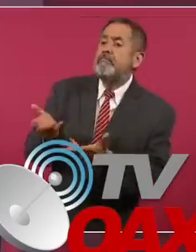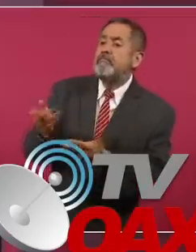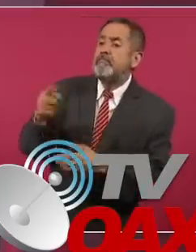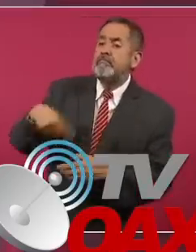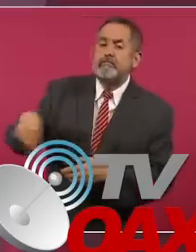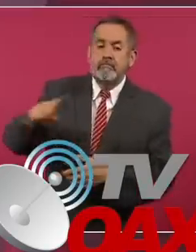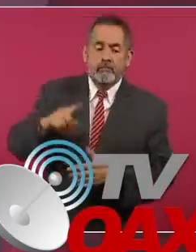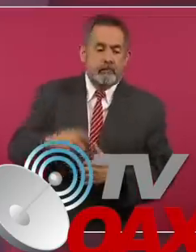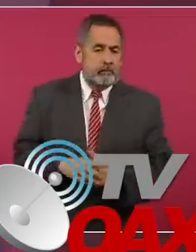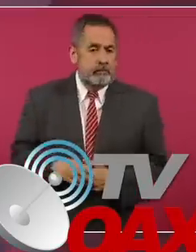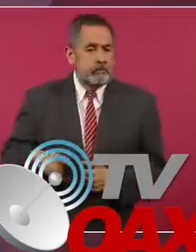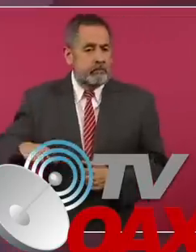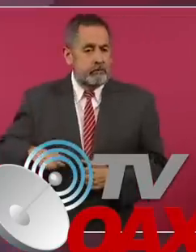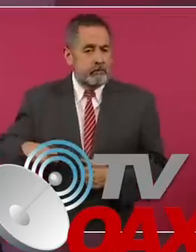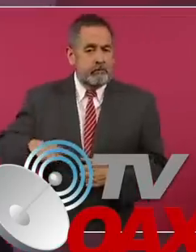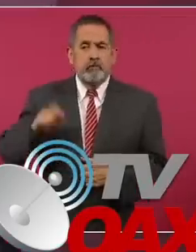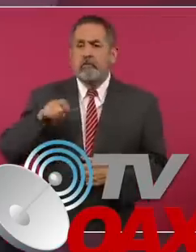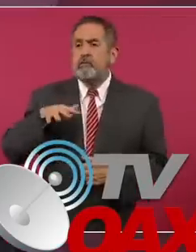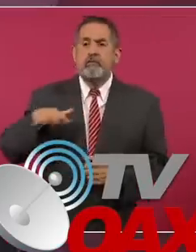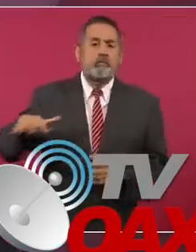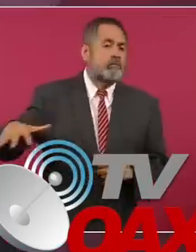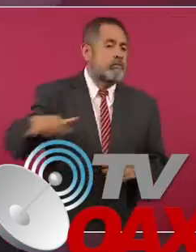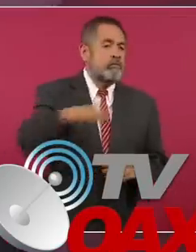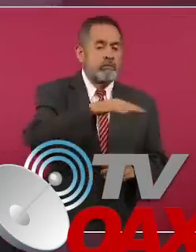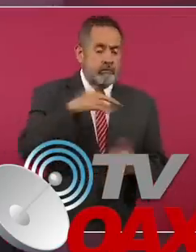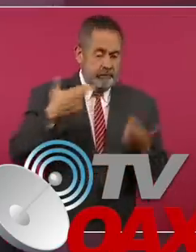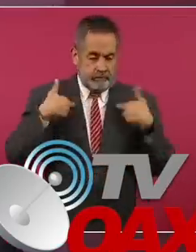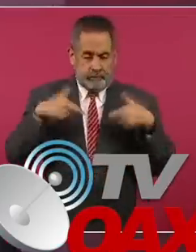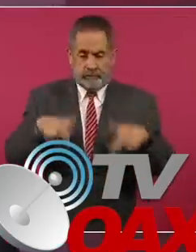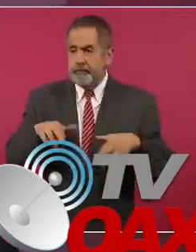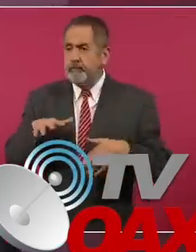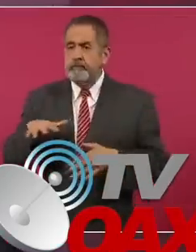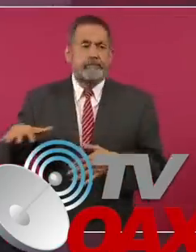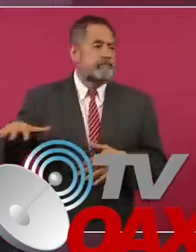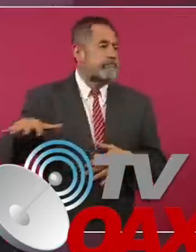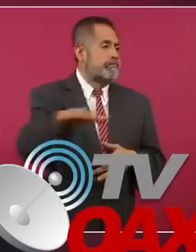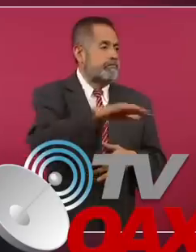Un gobernante representa a todos